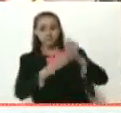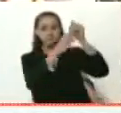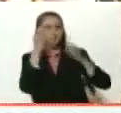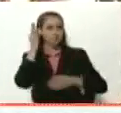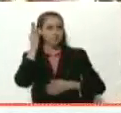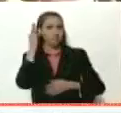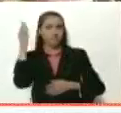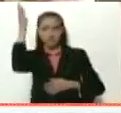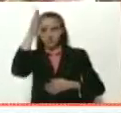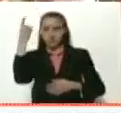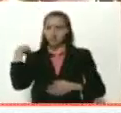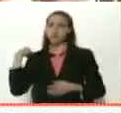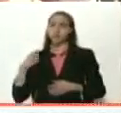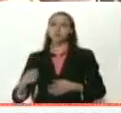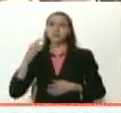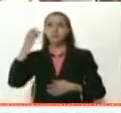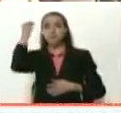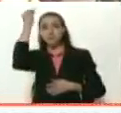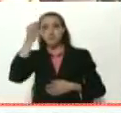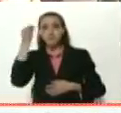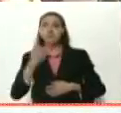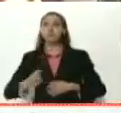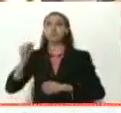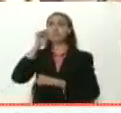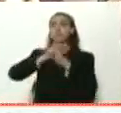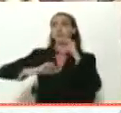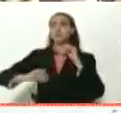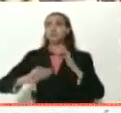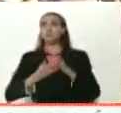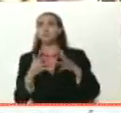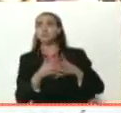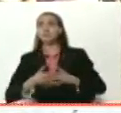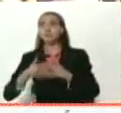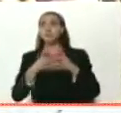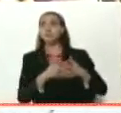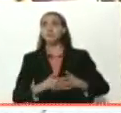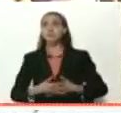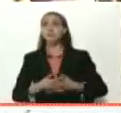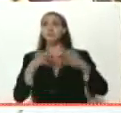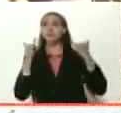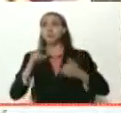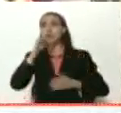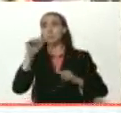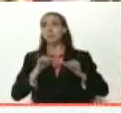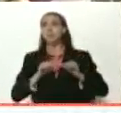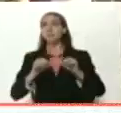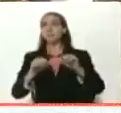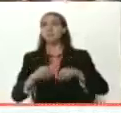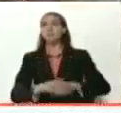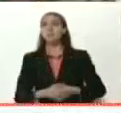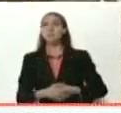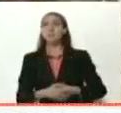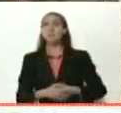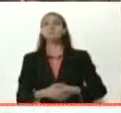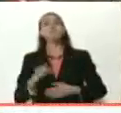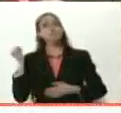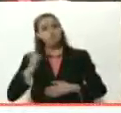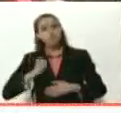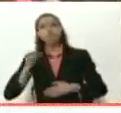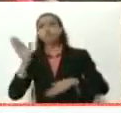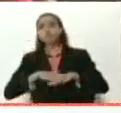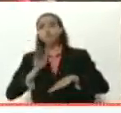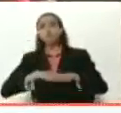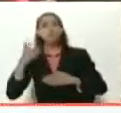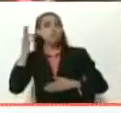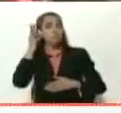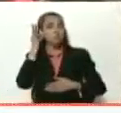de conciencia también, ese pensamiento antiimperialista que ha crecido con el comandante eterno Hugo Chávez y ahora con el presidente Nicolás Maduro. Claro, la mujer